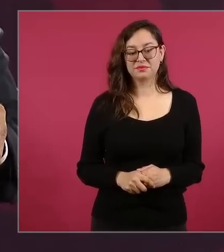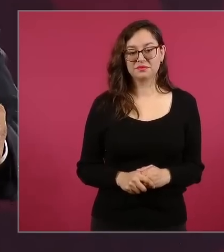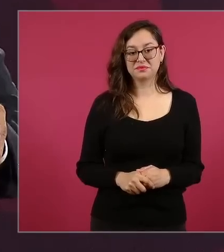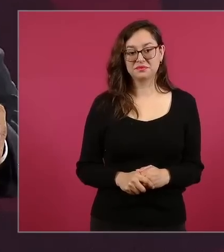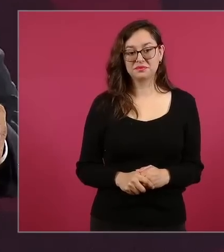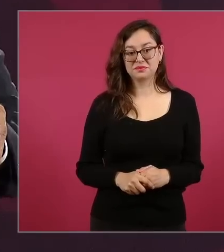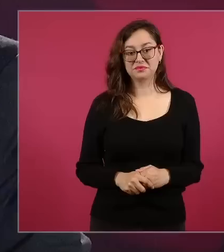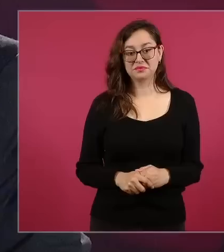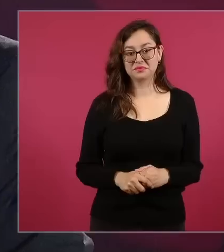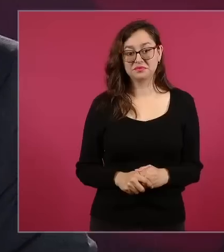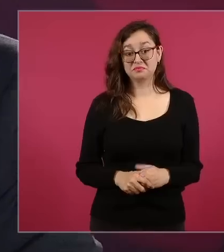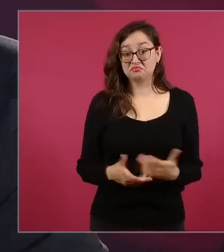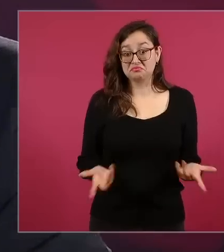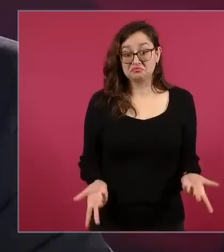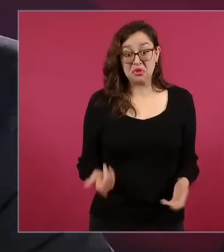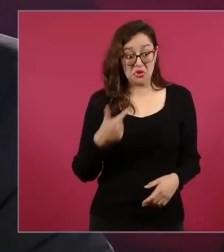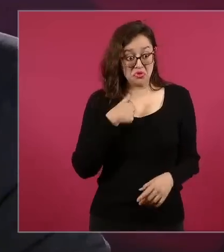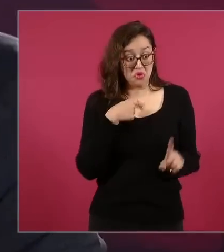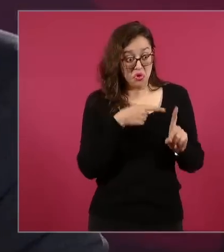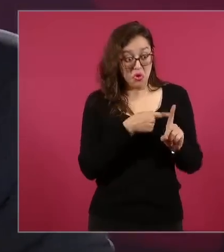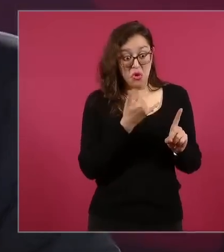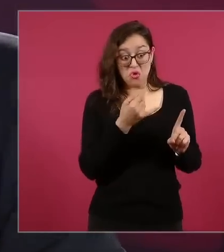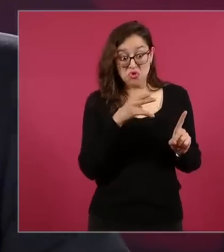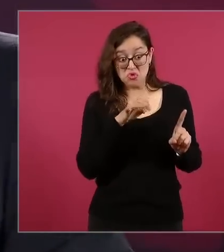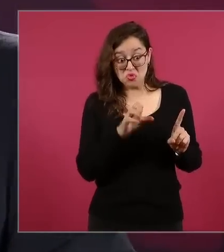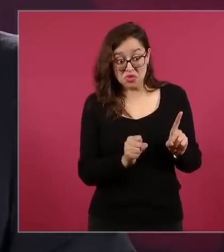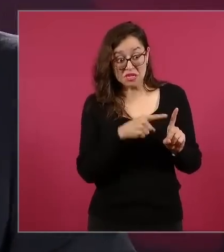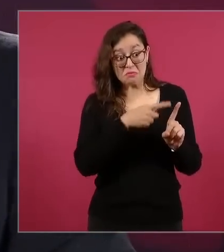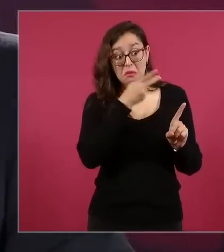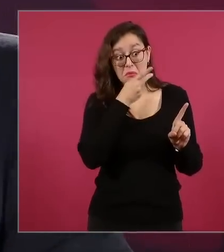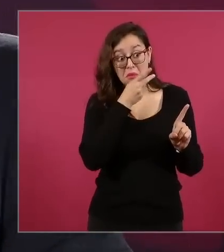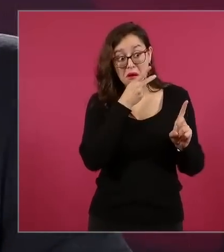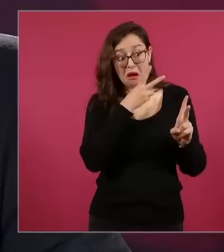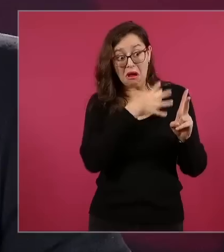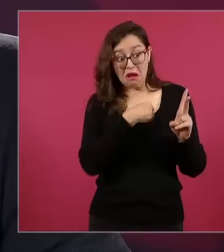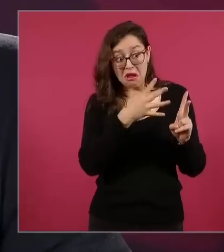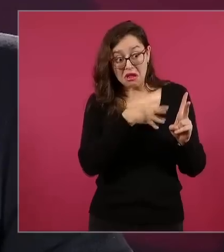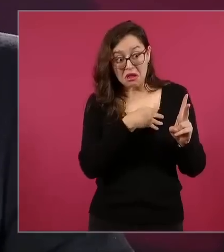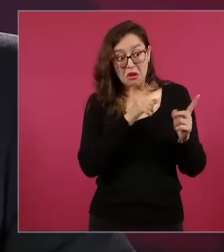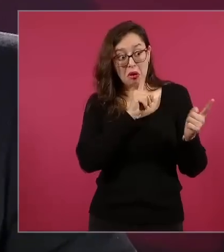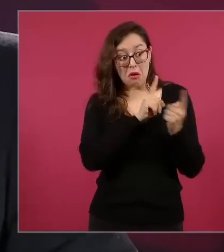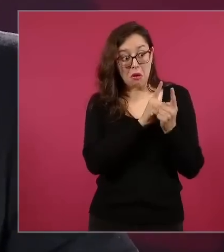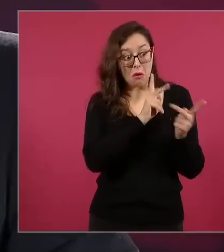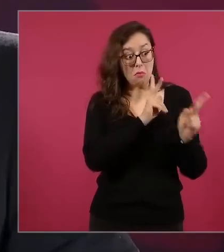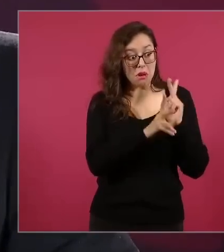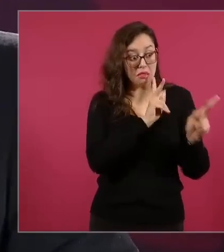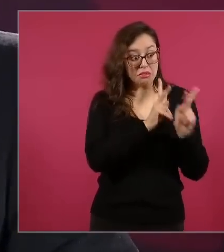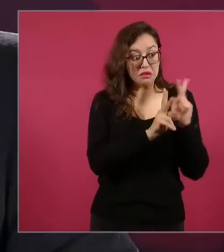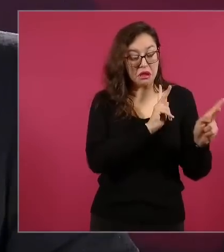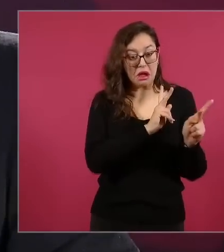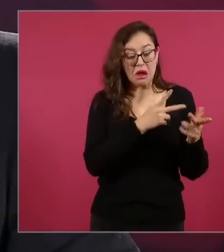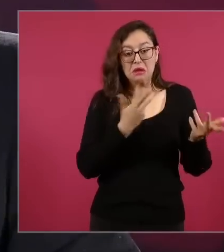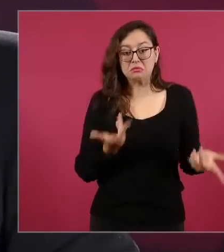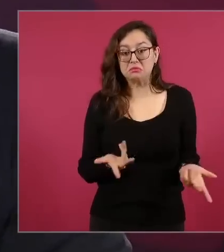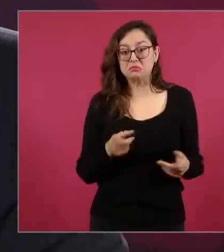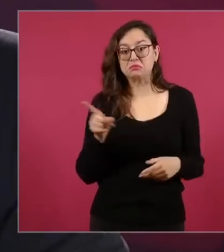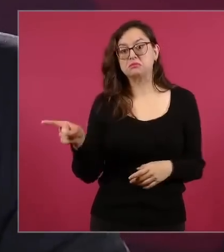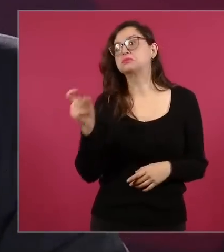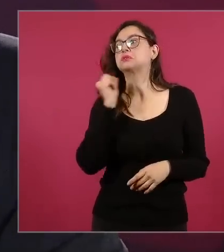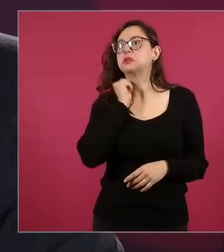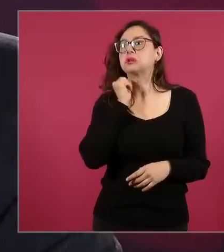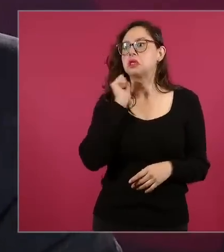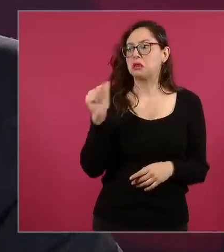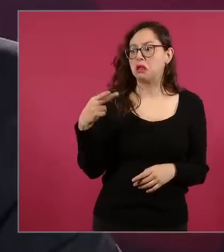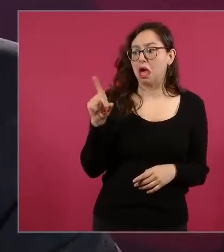no hablé con el señor Yunes ni con su hijo. ¿Sí? ¿El senador Adán Augusto habló con él?